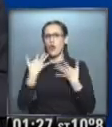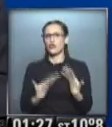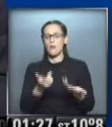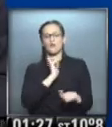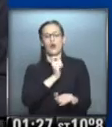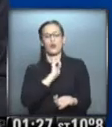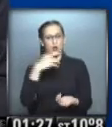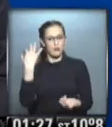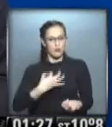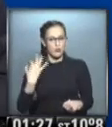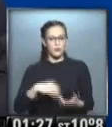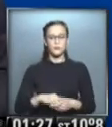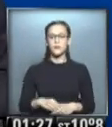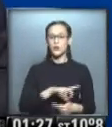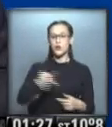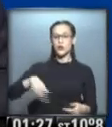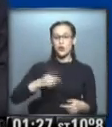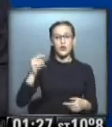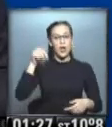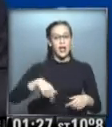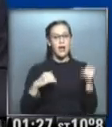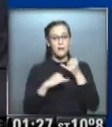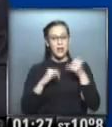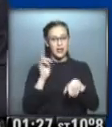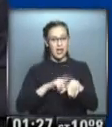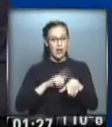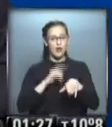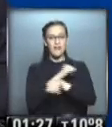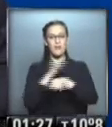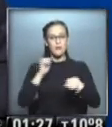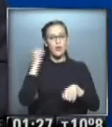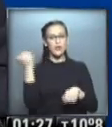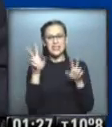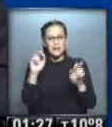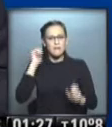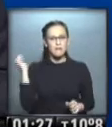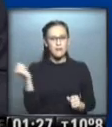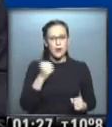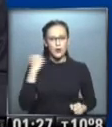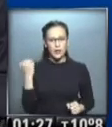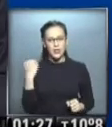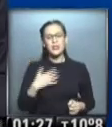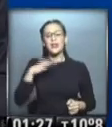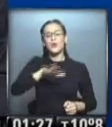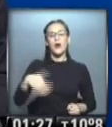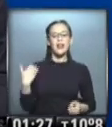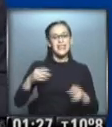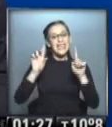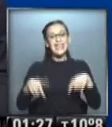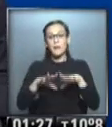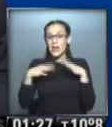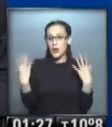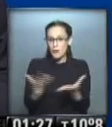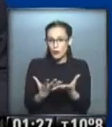ganadores. Y nosotros estamos aquí para compartir con ustedes media hora de información, lo más importante de lo que ha ocurrido en la Argentina y en